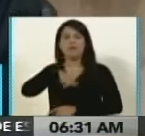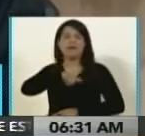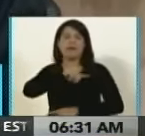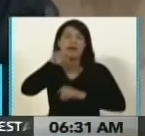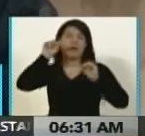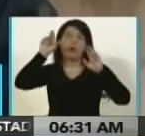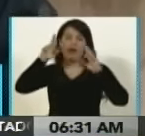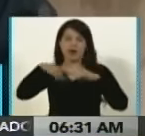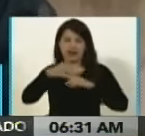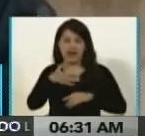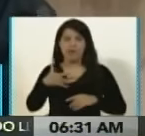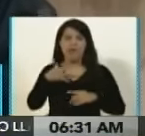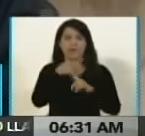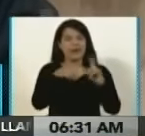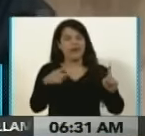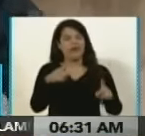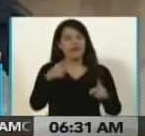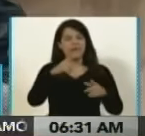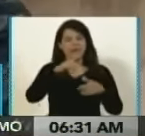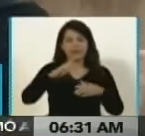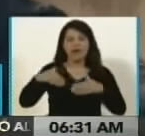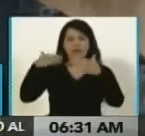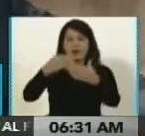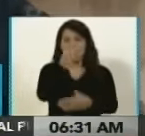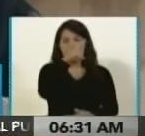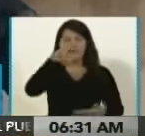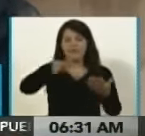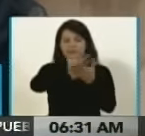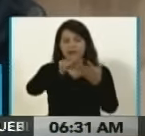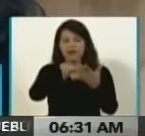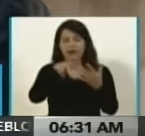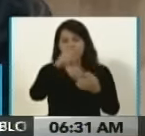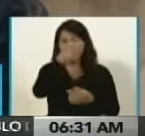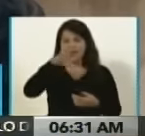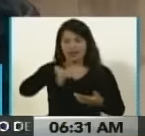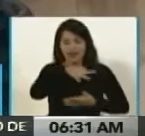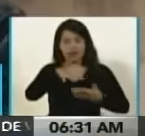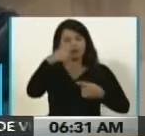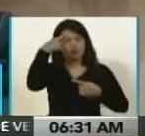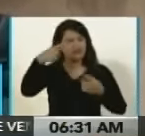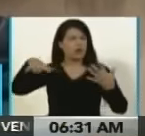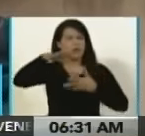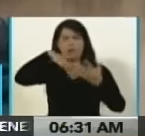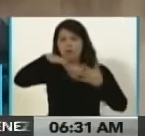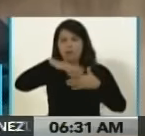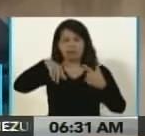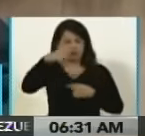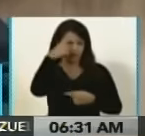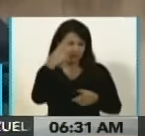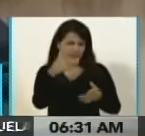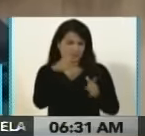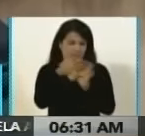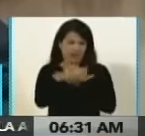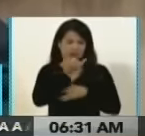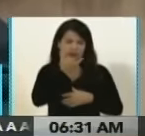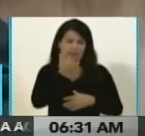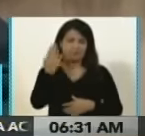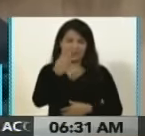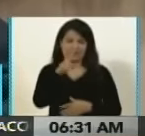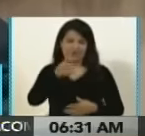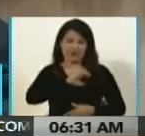se desenvuelve el 23 de enero? Se desenvolvió cuando se desenvuelve, y se saben los hechos, ¿no? Una de las cuestiones